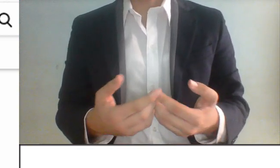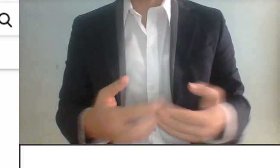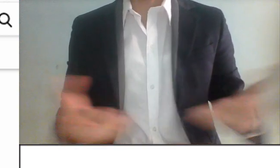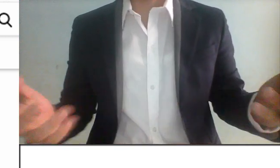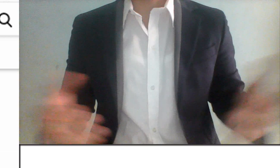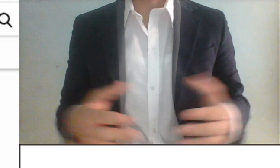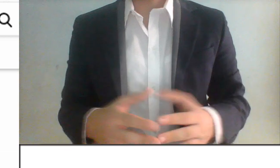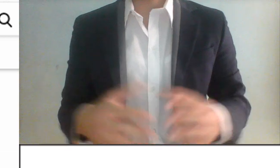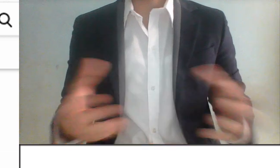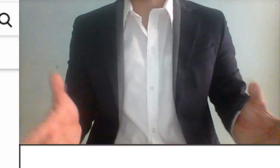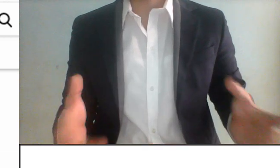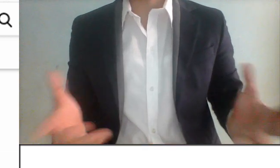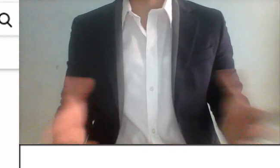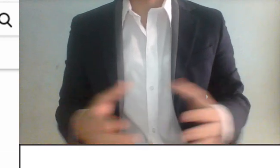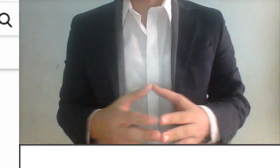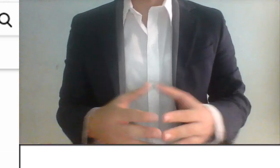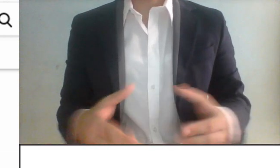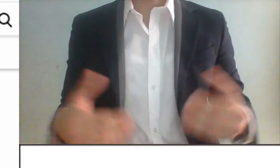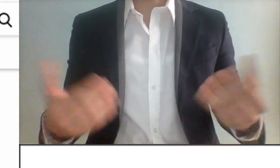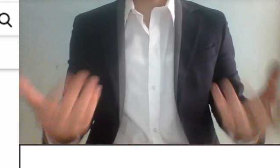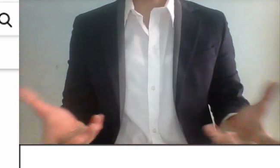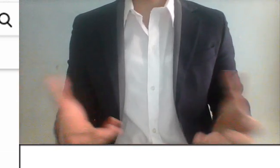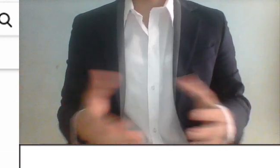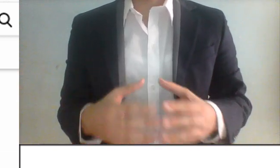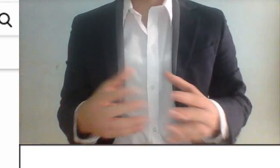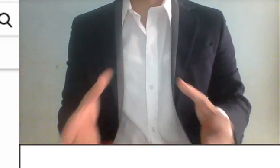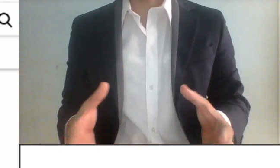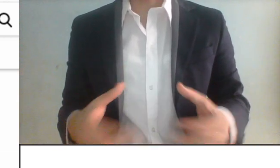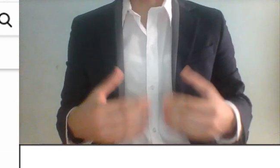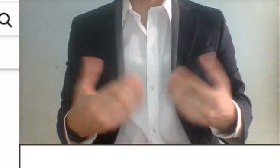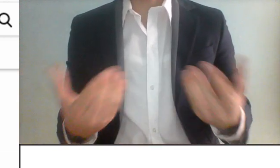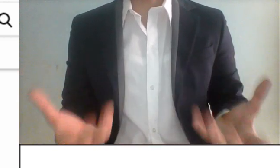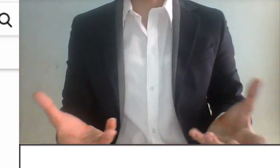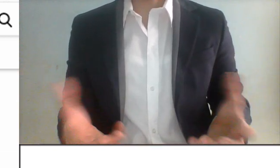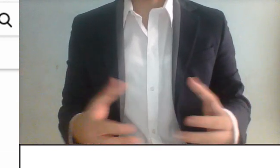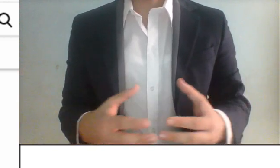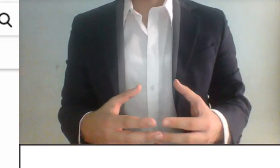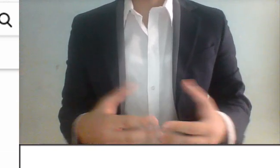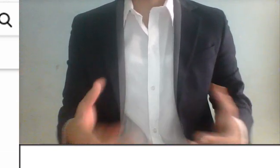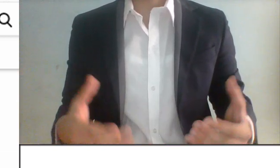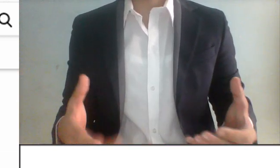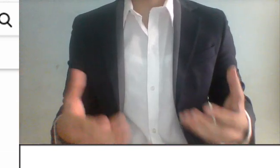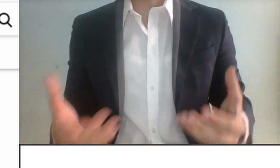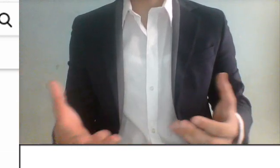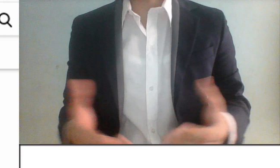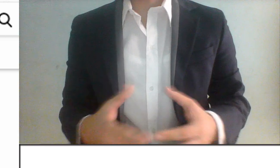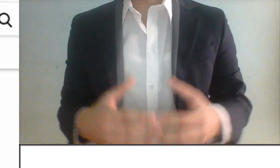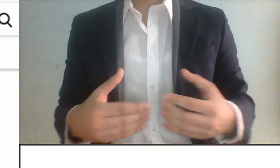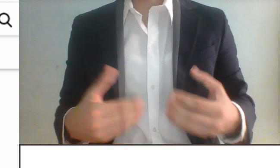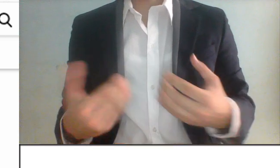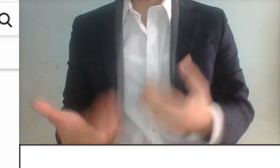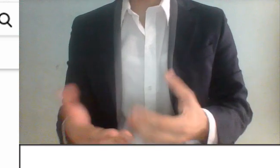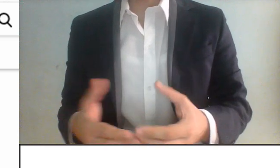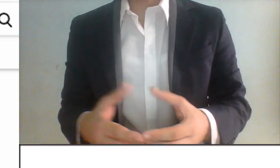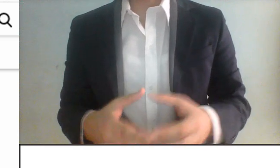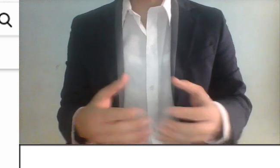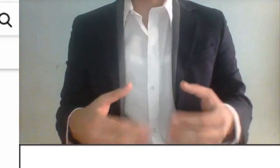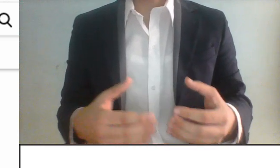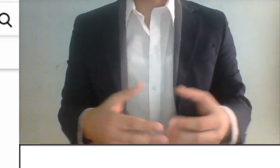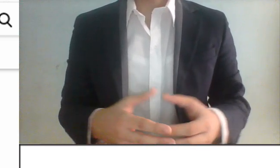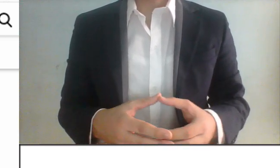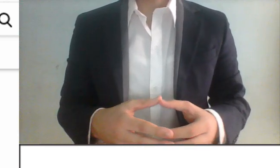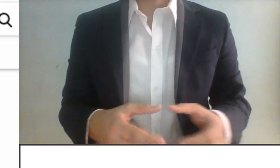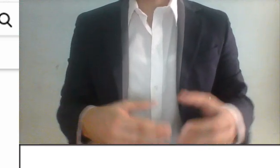volando estos personajes además que bueno rosario robles menciona o establece que está siendo detenida por el hecho de que